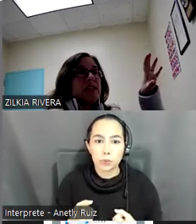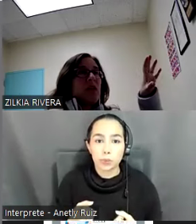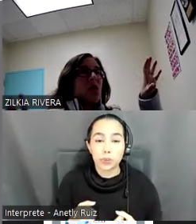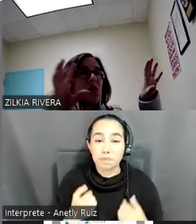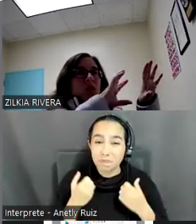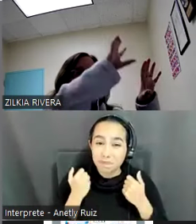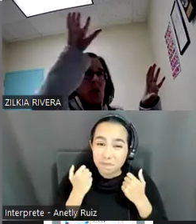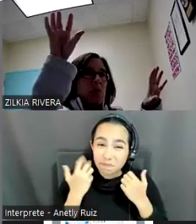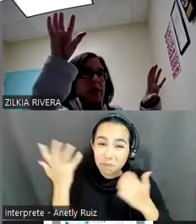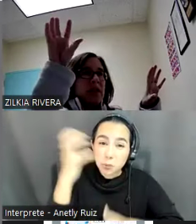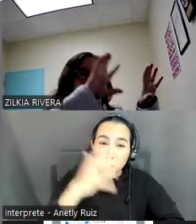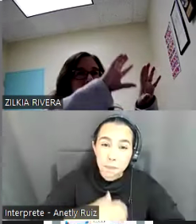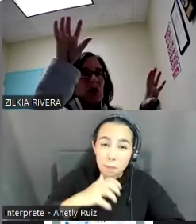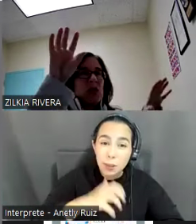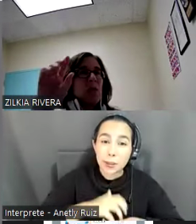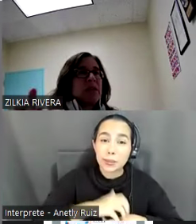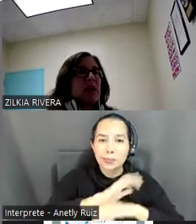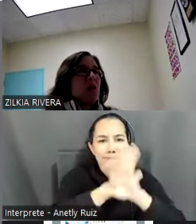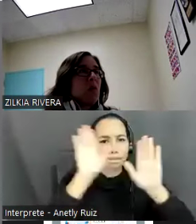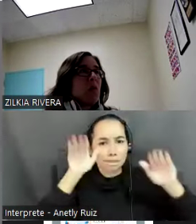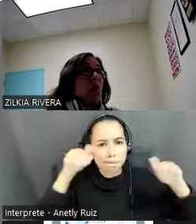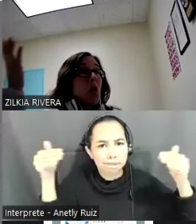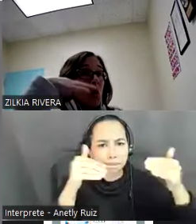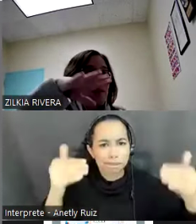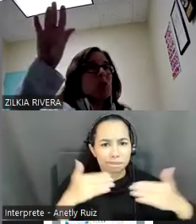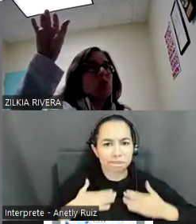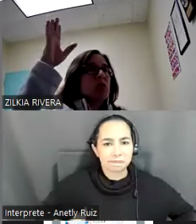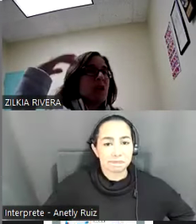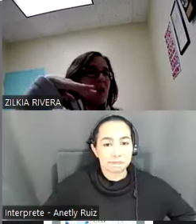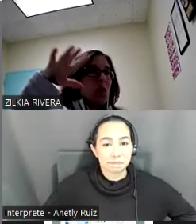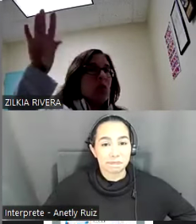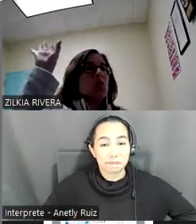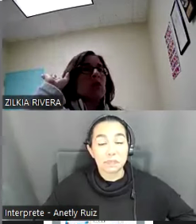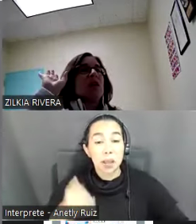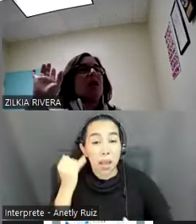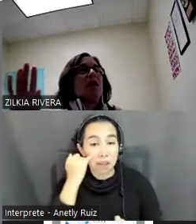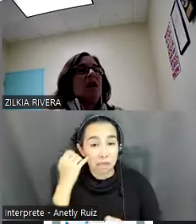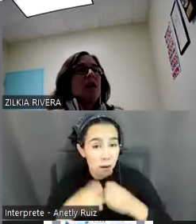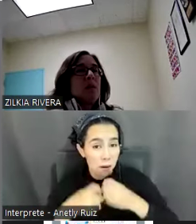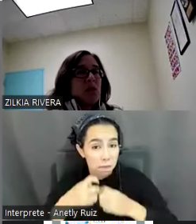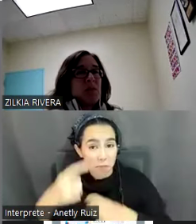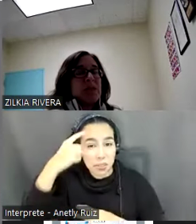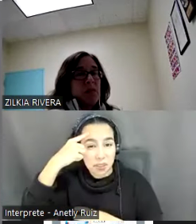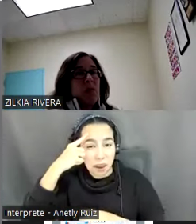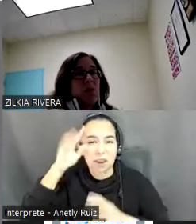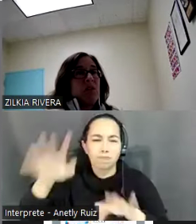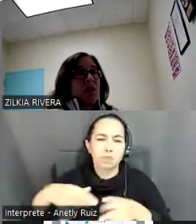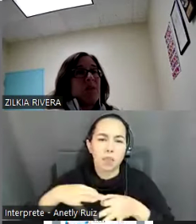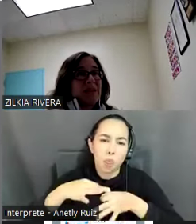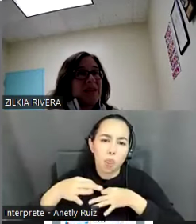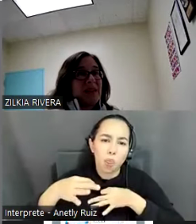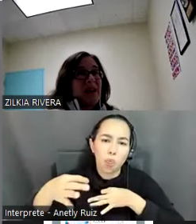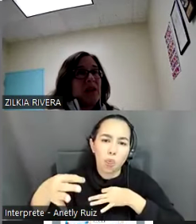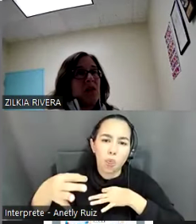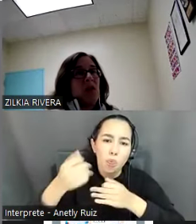lo físico y lo de salud y el aspecto de salud mental como cuando suceda y como suceda. Muchas veces venimos a